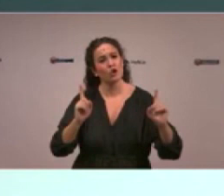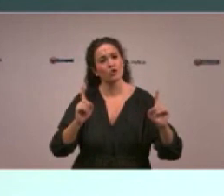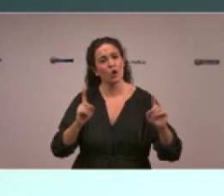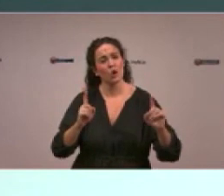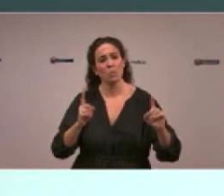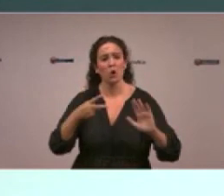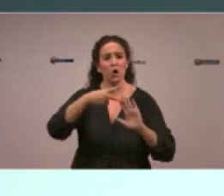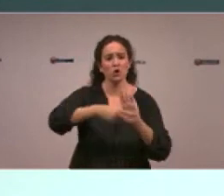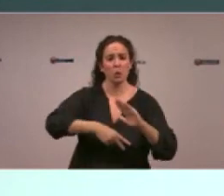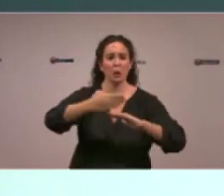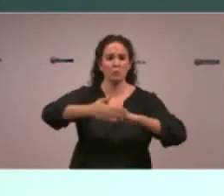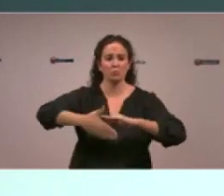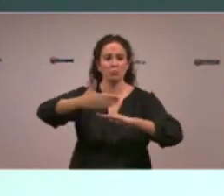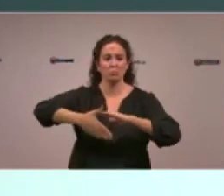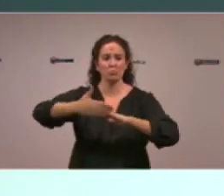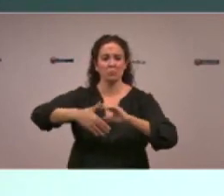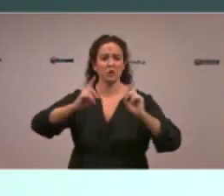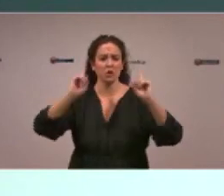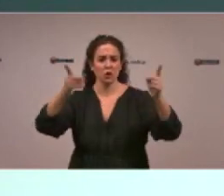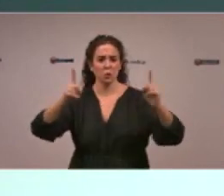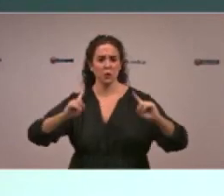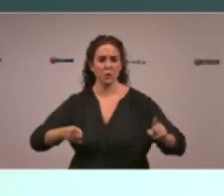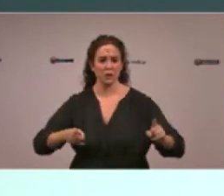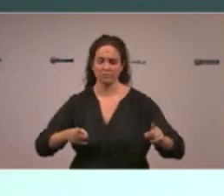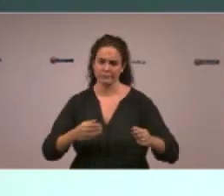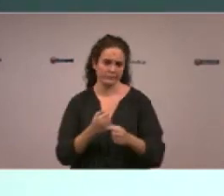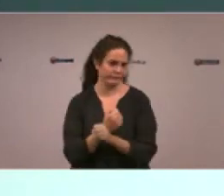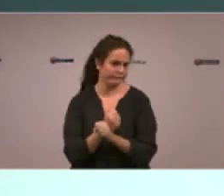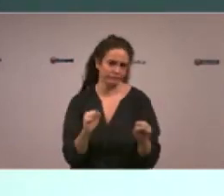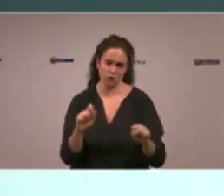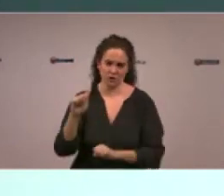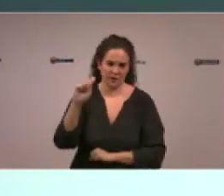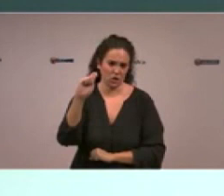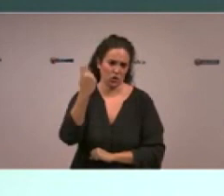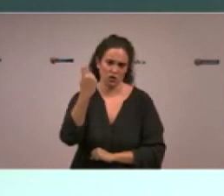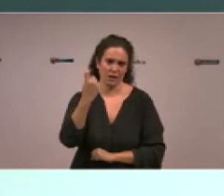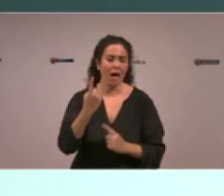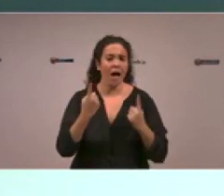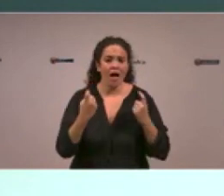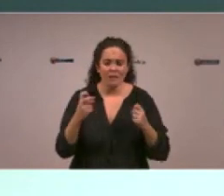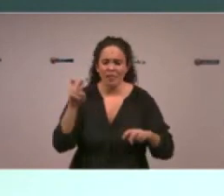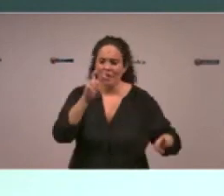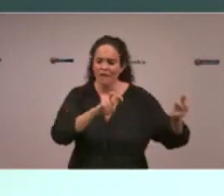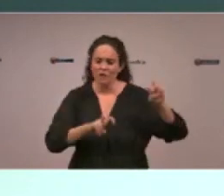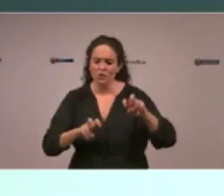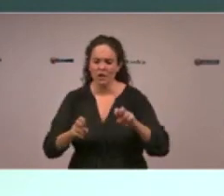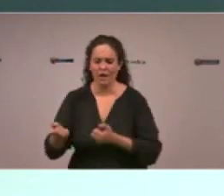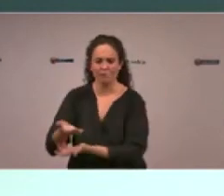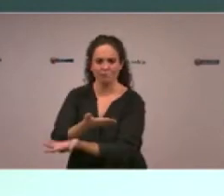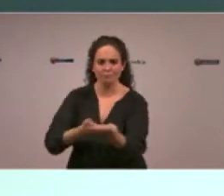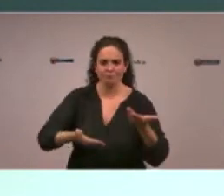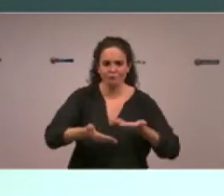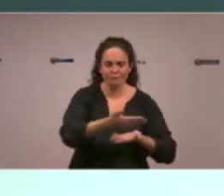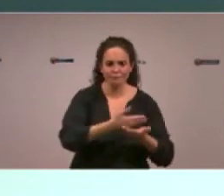restricciones normativas y prohibiciones. Por lo tanto, tendremos que encontrar la fórmula entre todos, entre